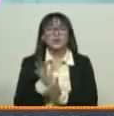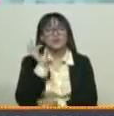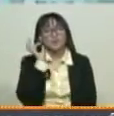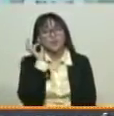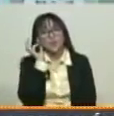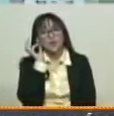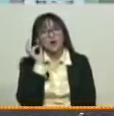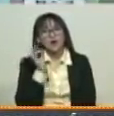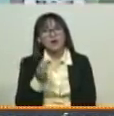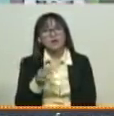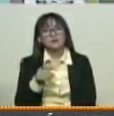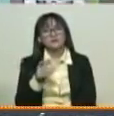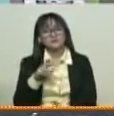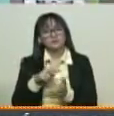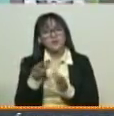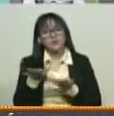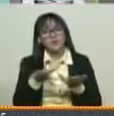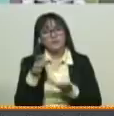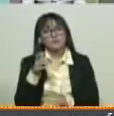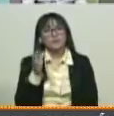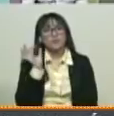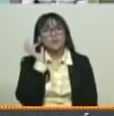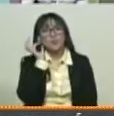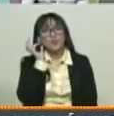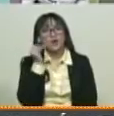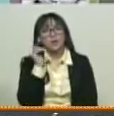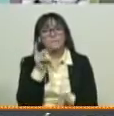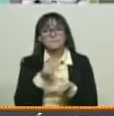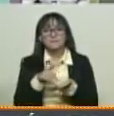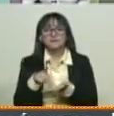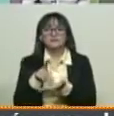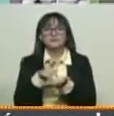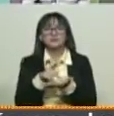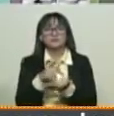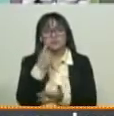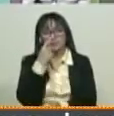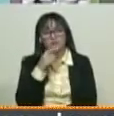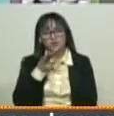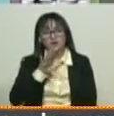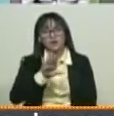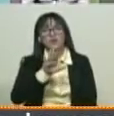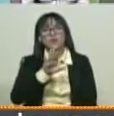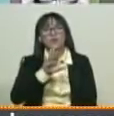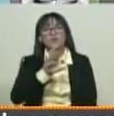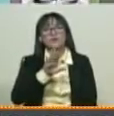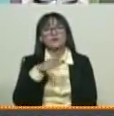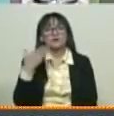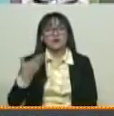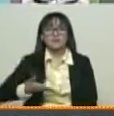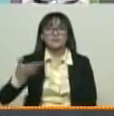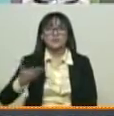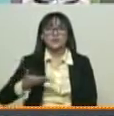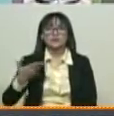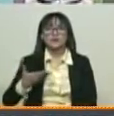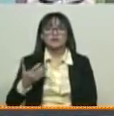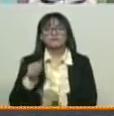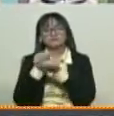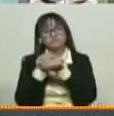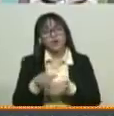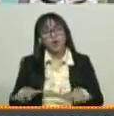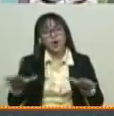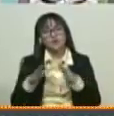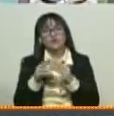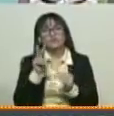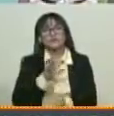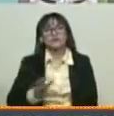mujeres, es un movimiento donde las mujeres tienen una participación protagónica, un papel destacado. Nos vamos a desplegar por todo el